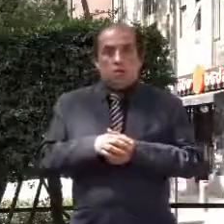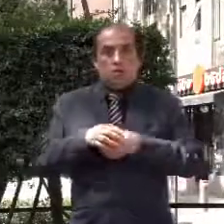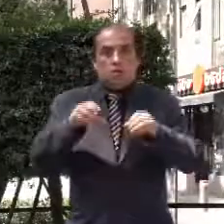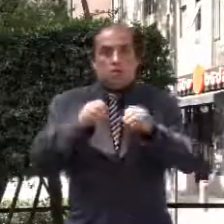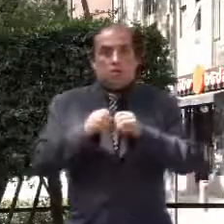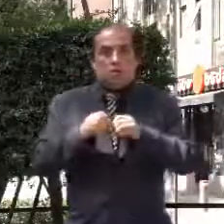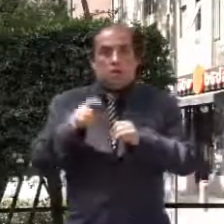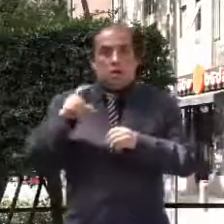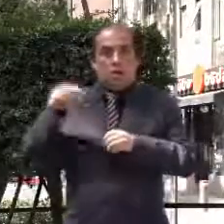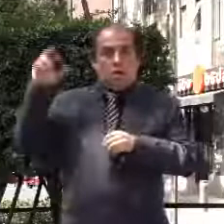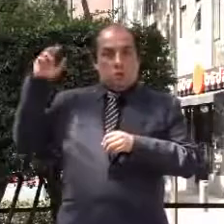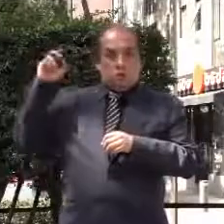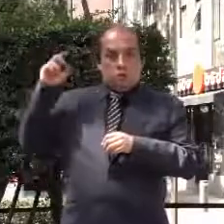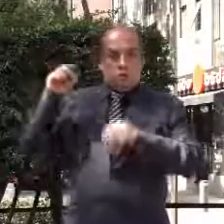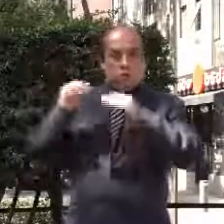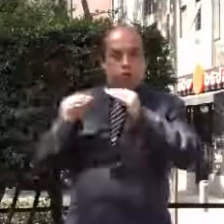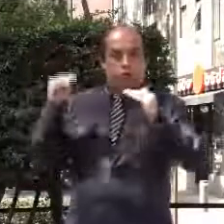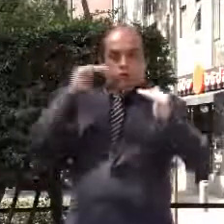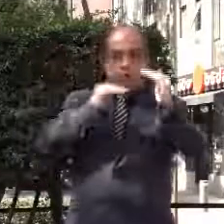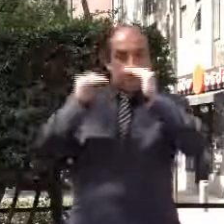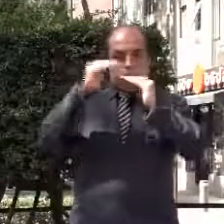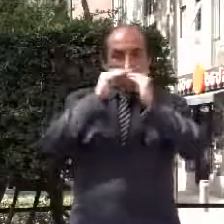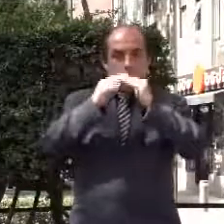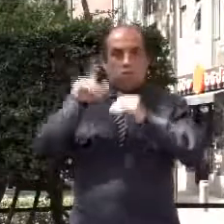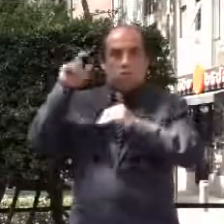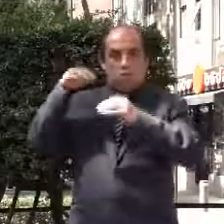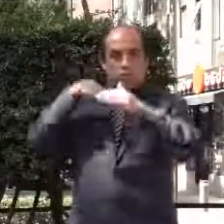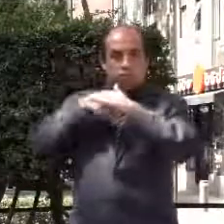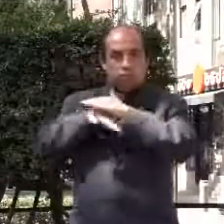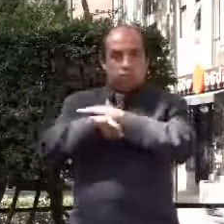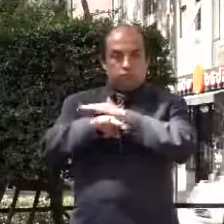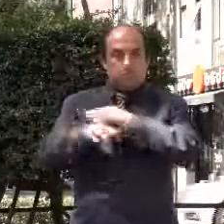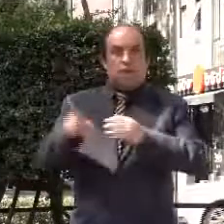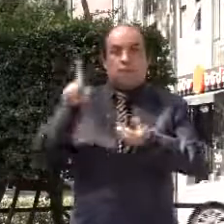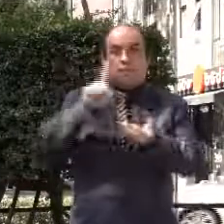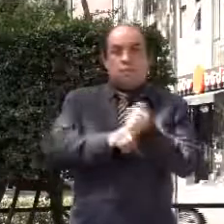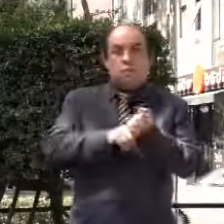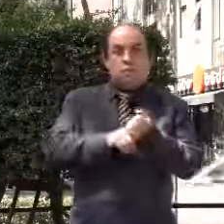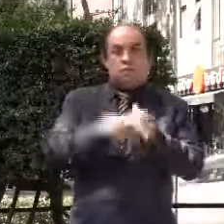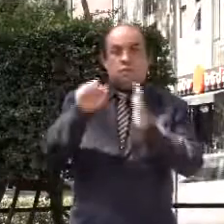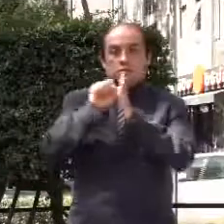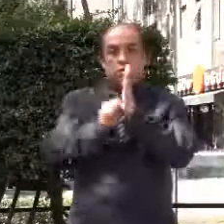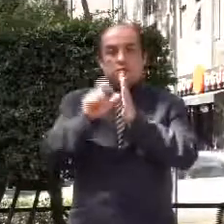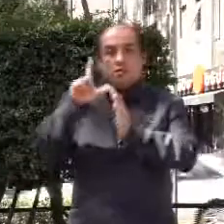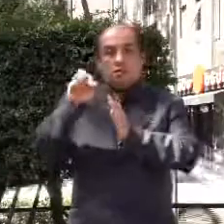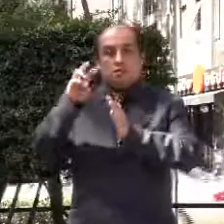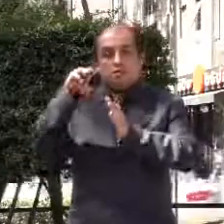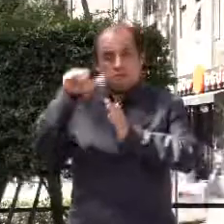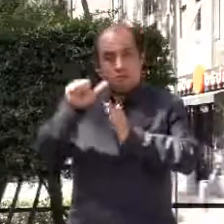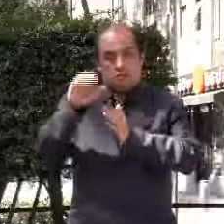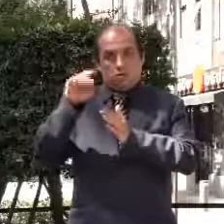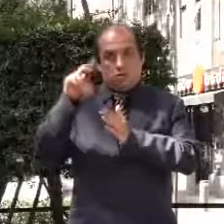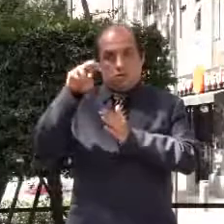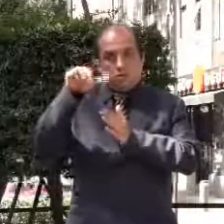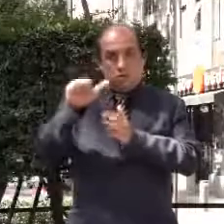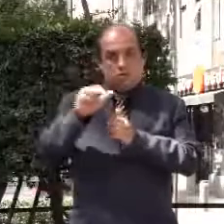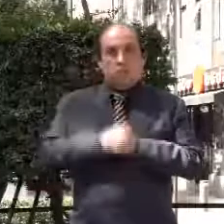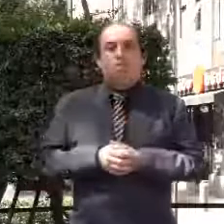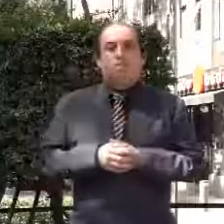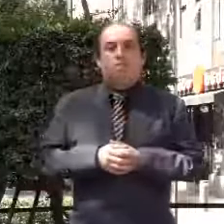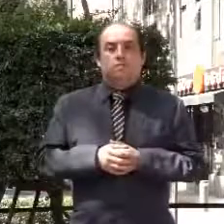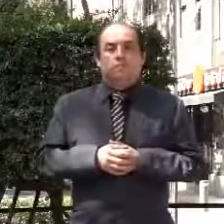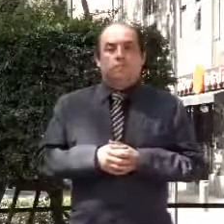las montañas por donde entran los sistemas Lerma y Cutzamala hacia la zona oriente. Muchas